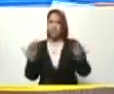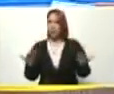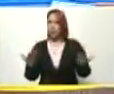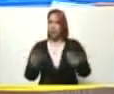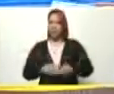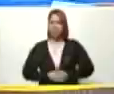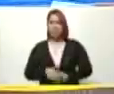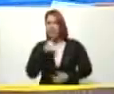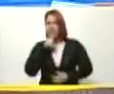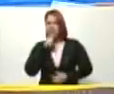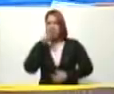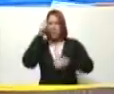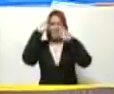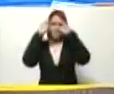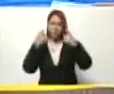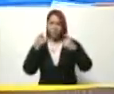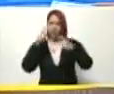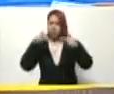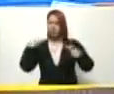¿Quiénes son?